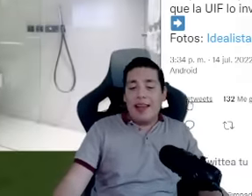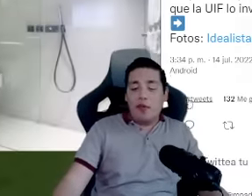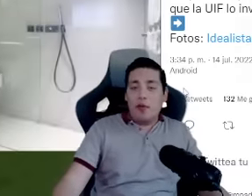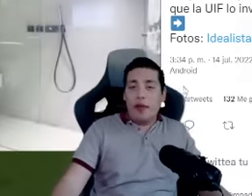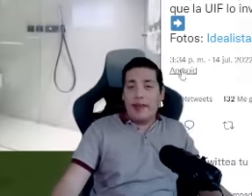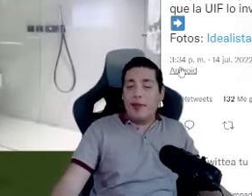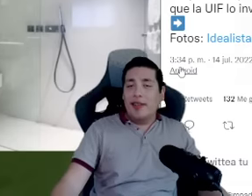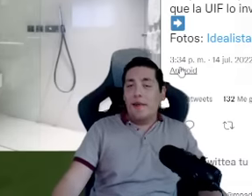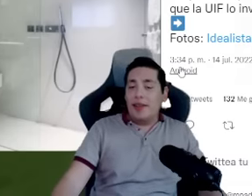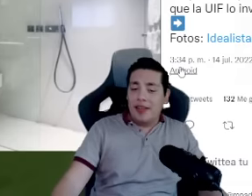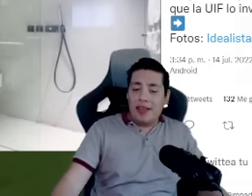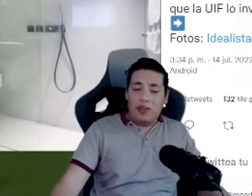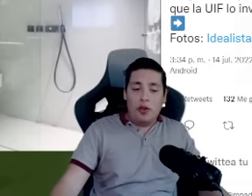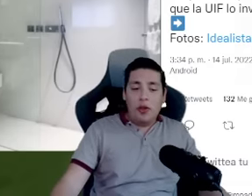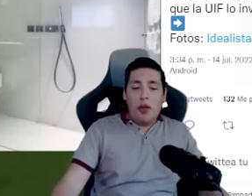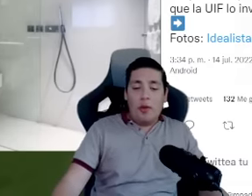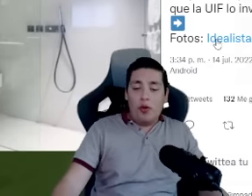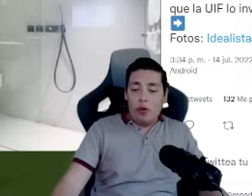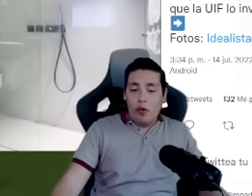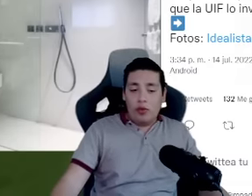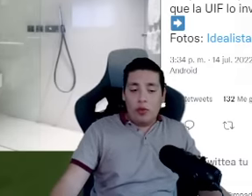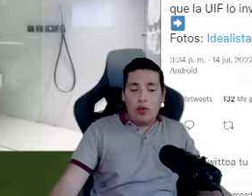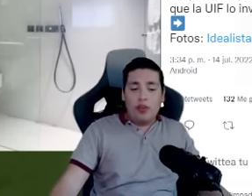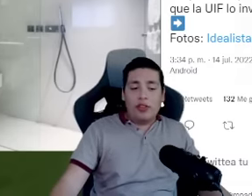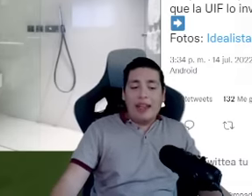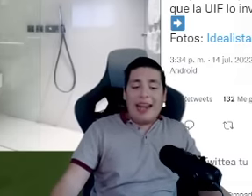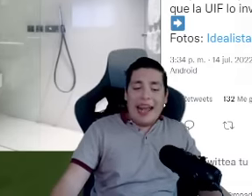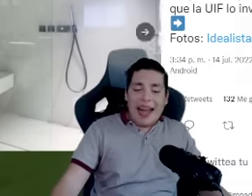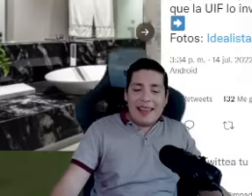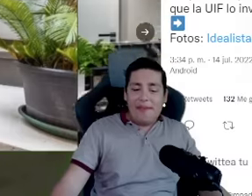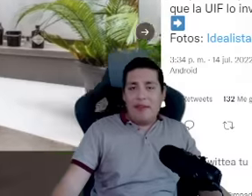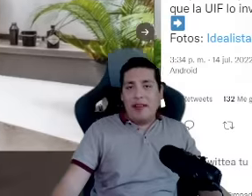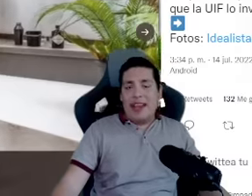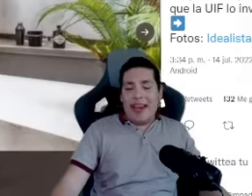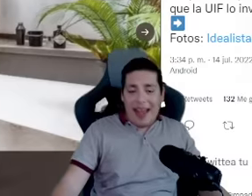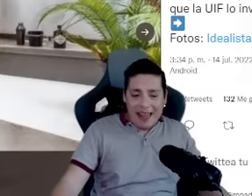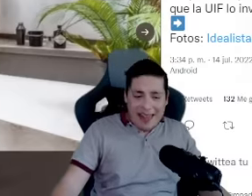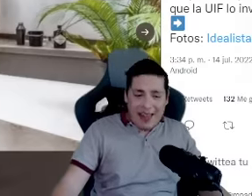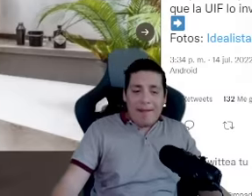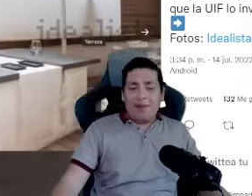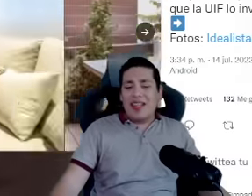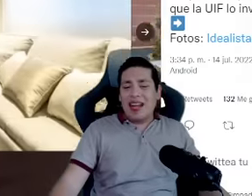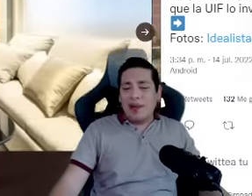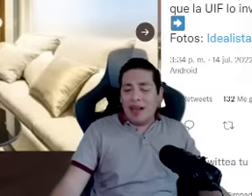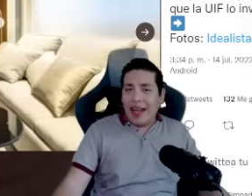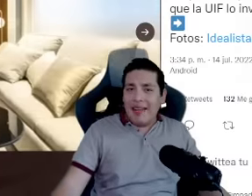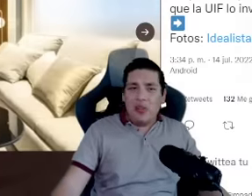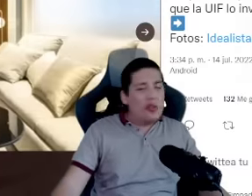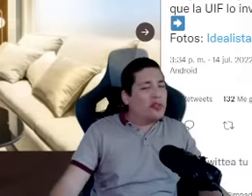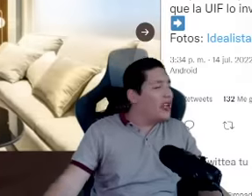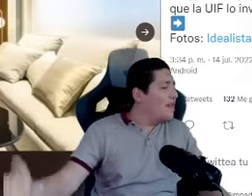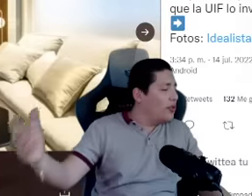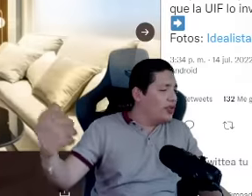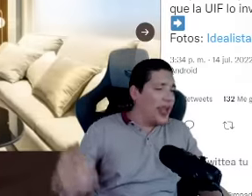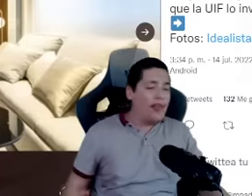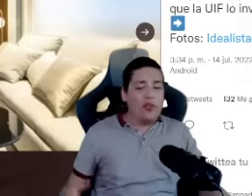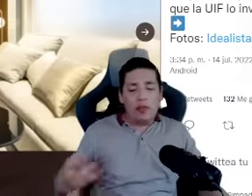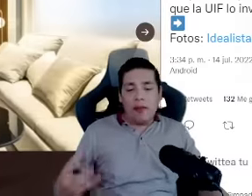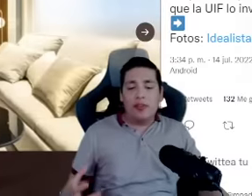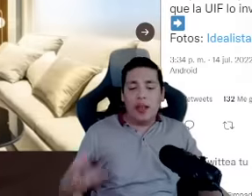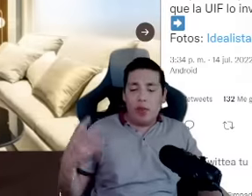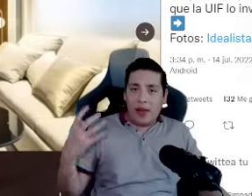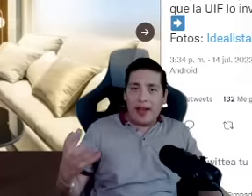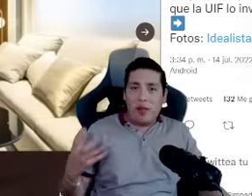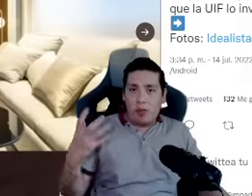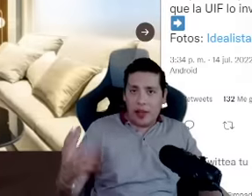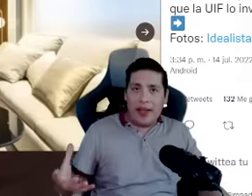también a Lito Moreno esta fascinación por los lujos nadie familia nadie ni trabajando cientos de años